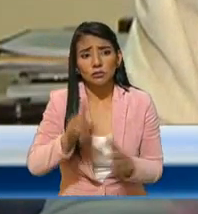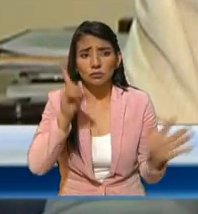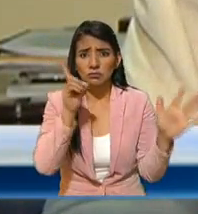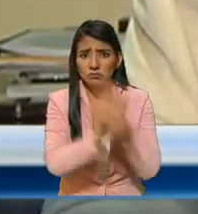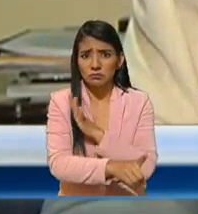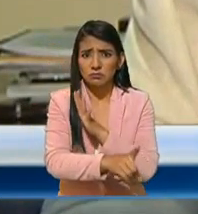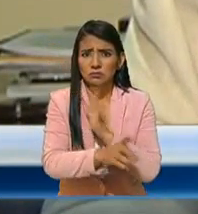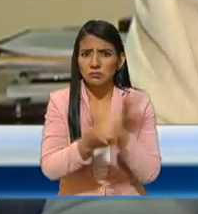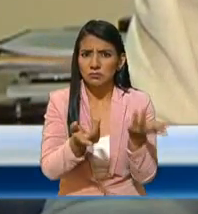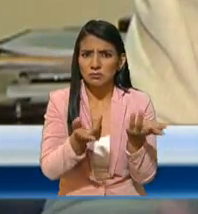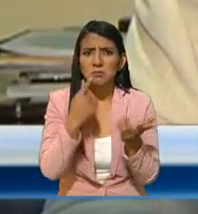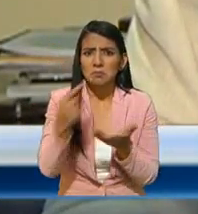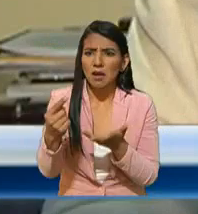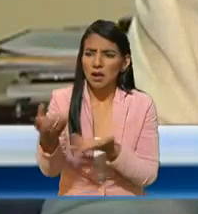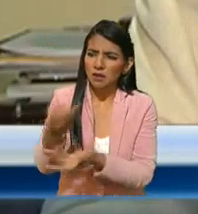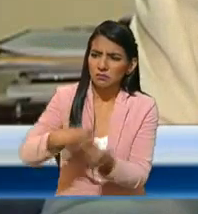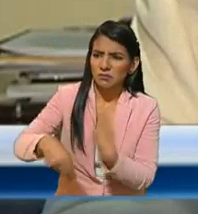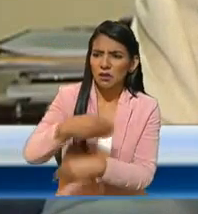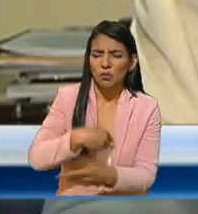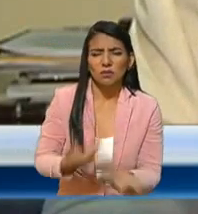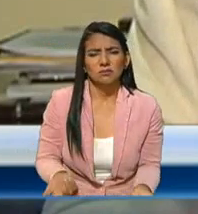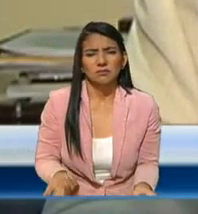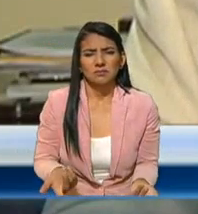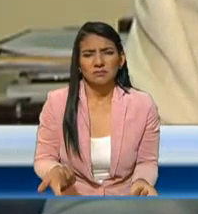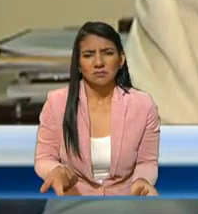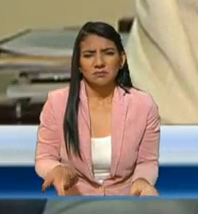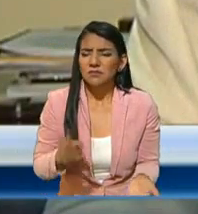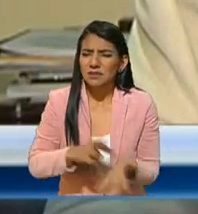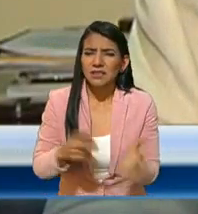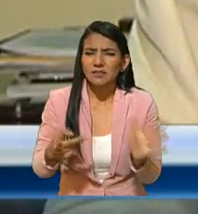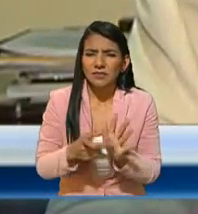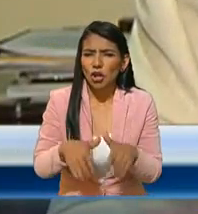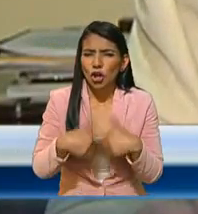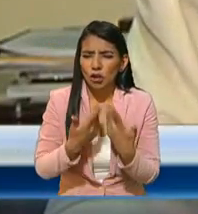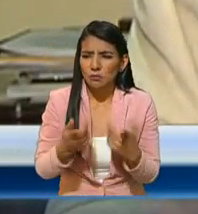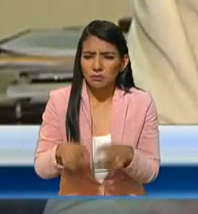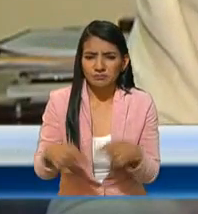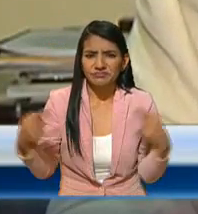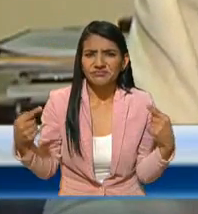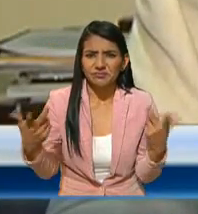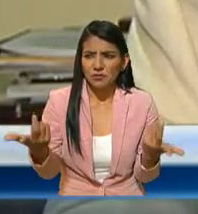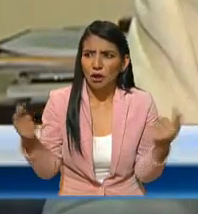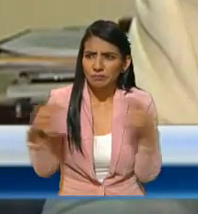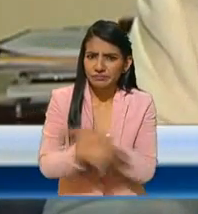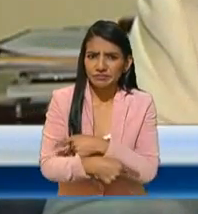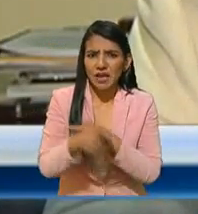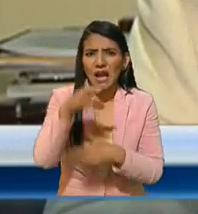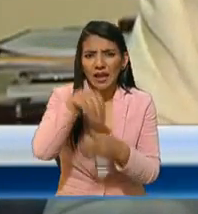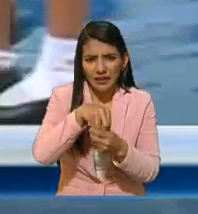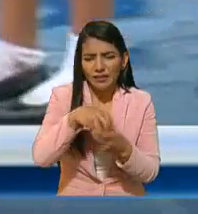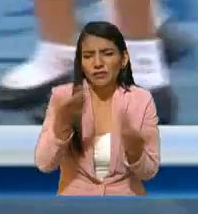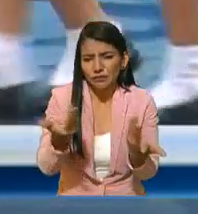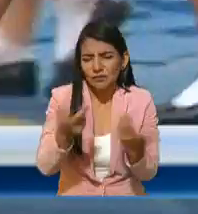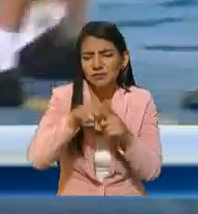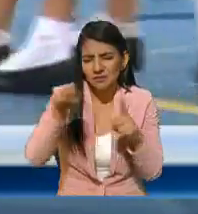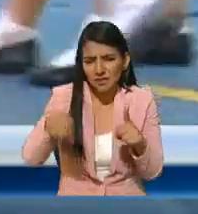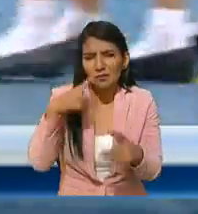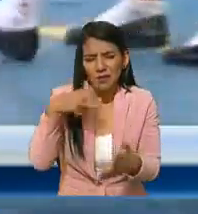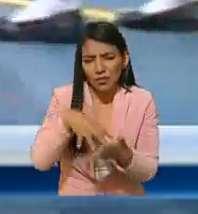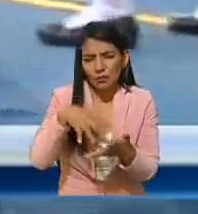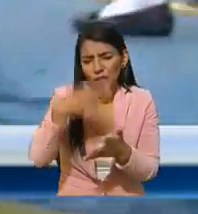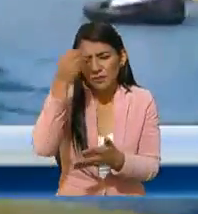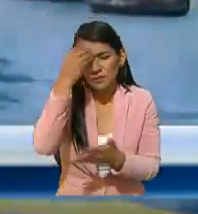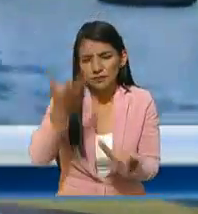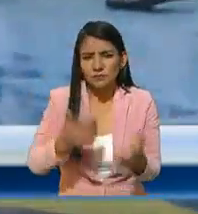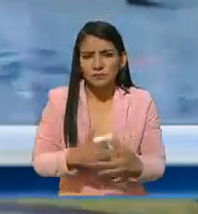cobrar $2,000 o $3,000. Eso es absurdo. Allí está creándose un conflicto innecesario dentro del sistema educativo. El exministro de